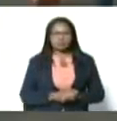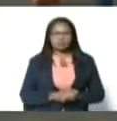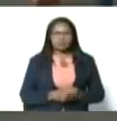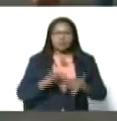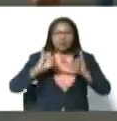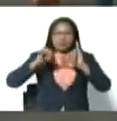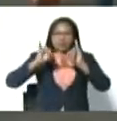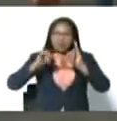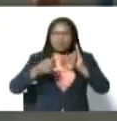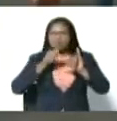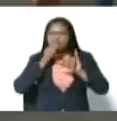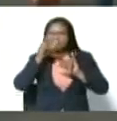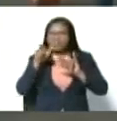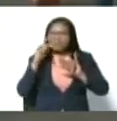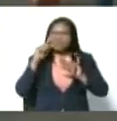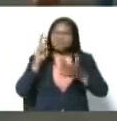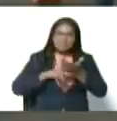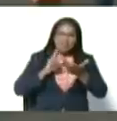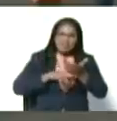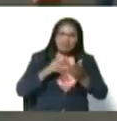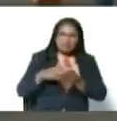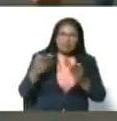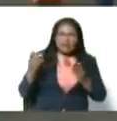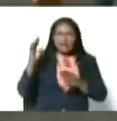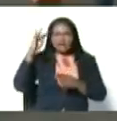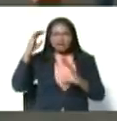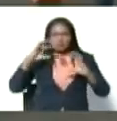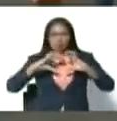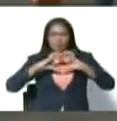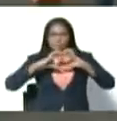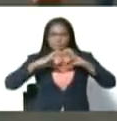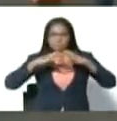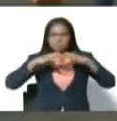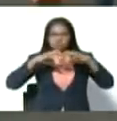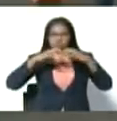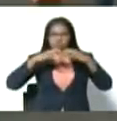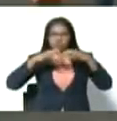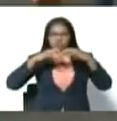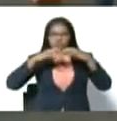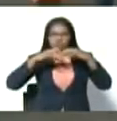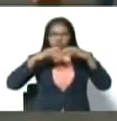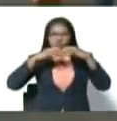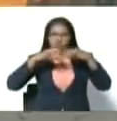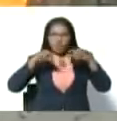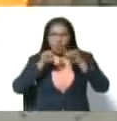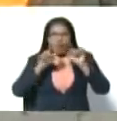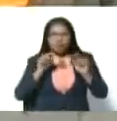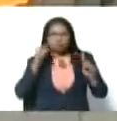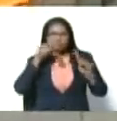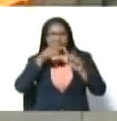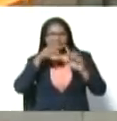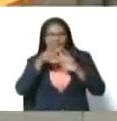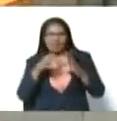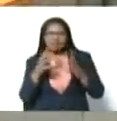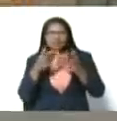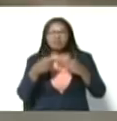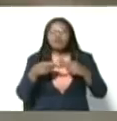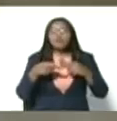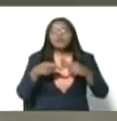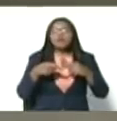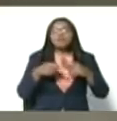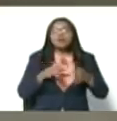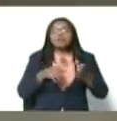ingeniero, quien realmente es el cerebro de este proyecto tan bonito como es la producción de aluminio naval para el